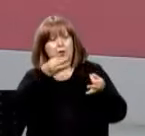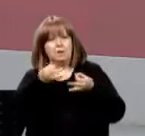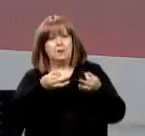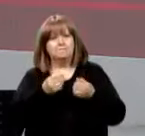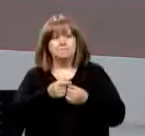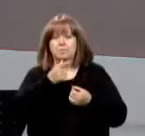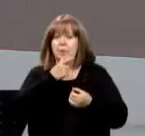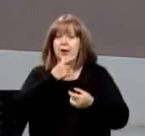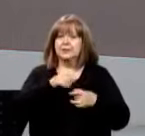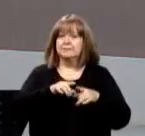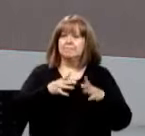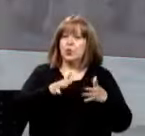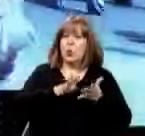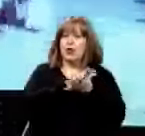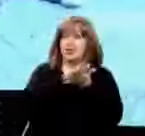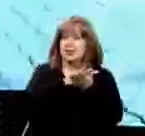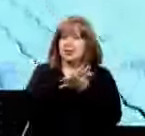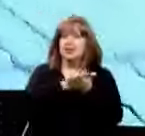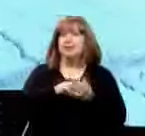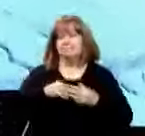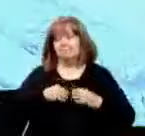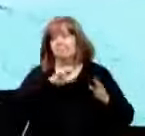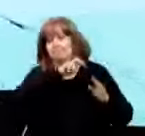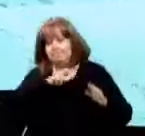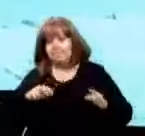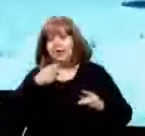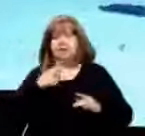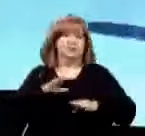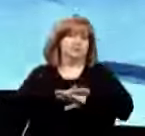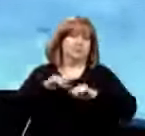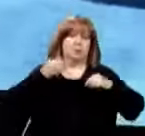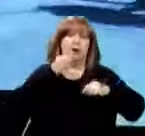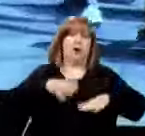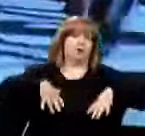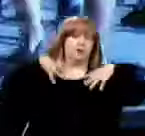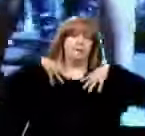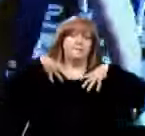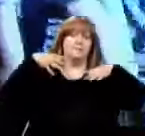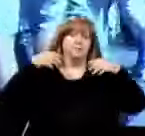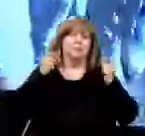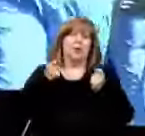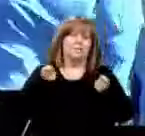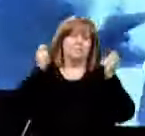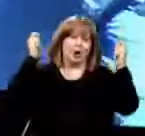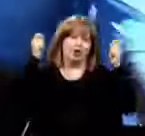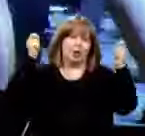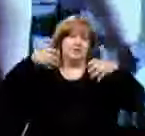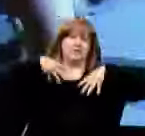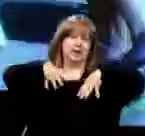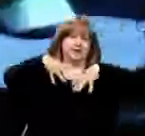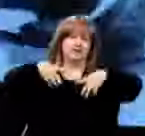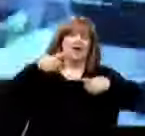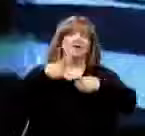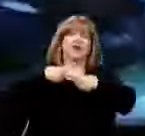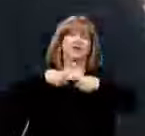que en la próxima fiesta de la Vendimia van a estar protestando en el medio del festejo mayor de los mendocinos. Esto es lo que decían después de la reunión en la Casa de las